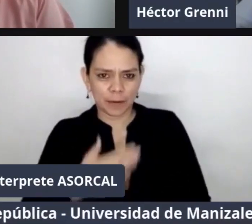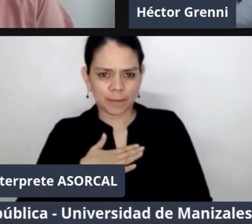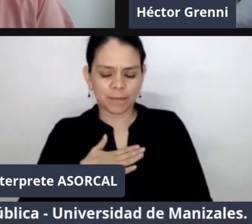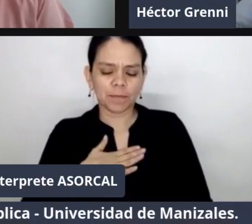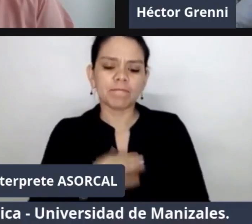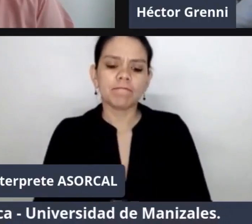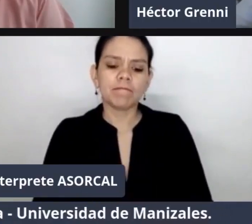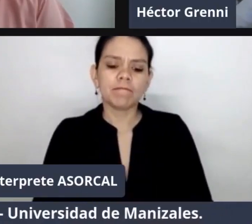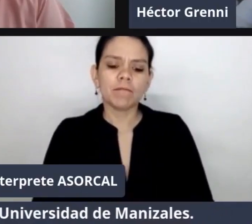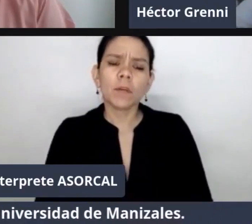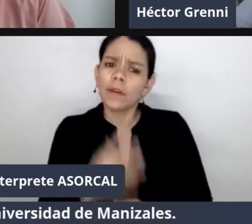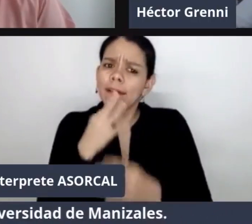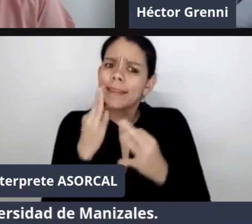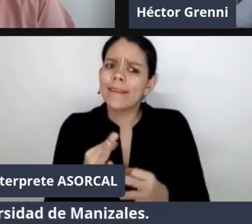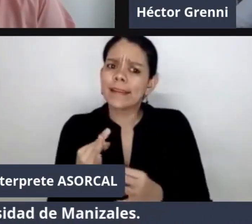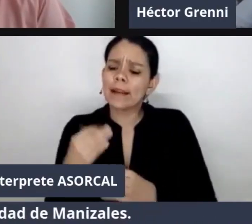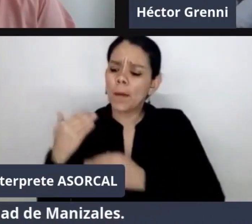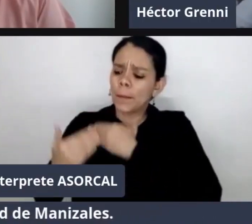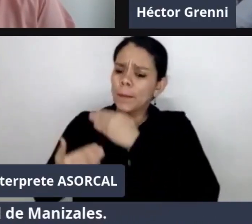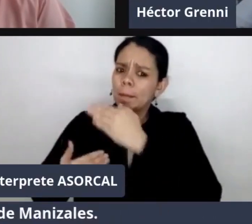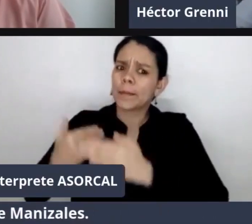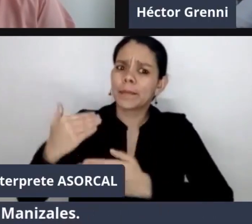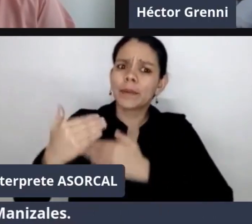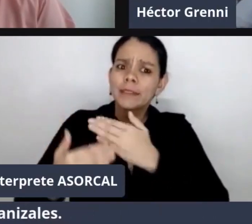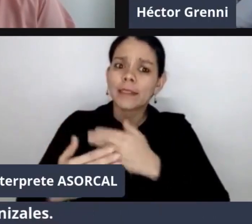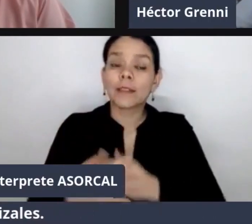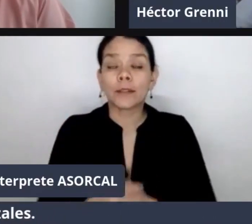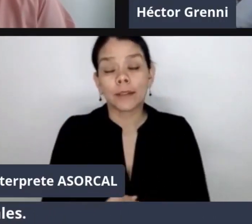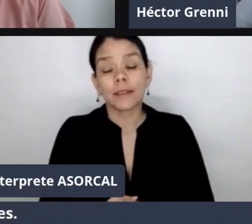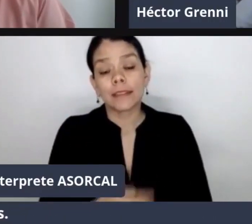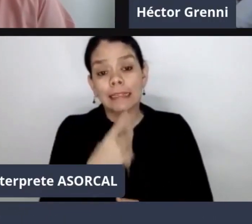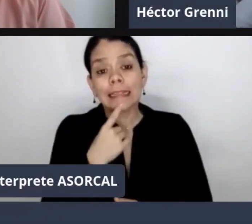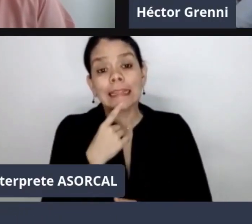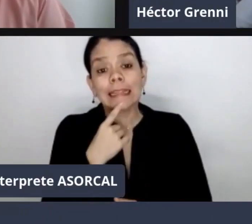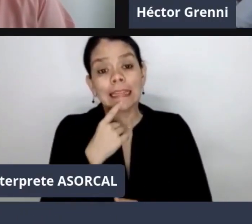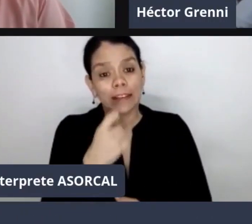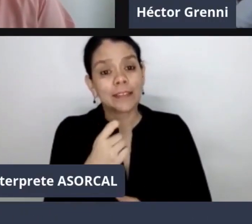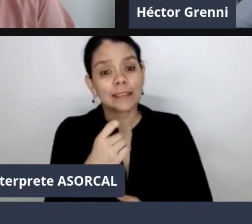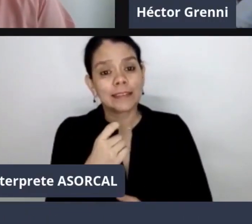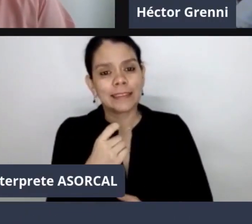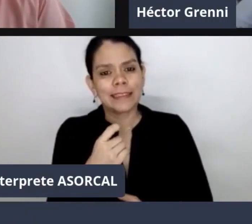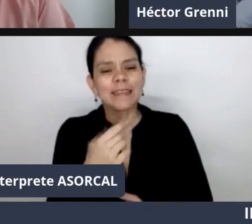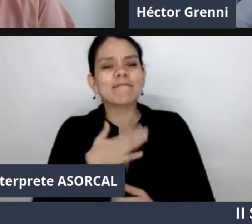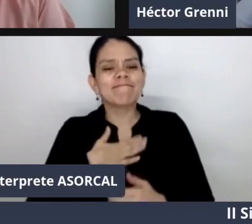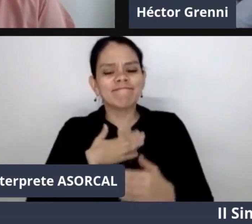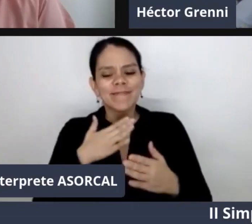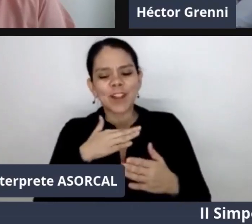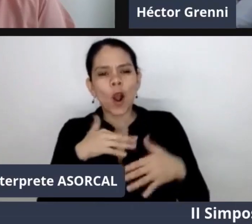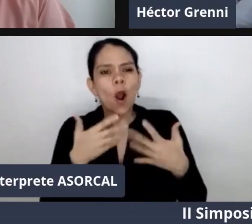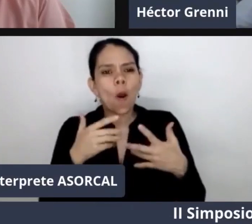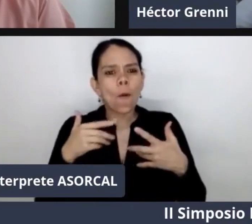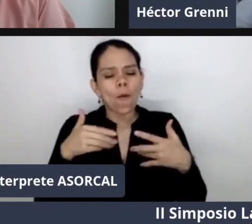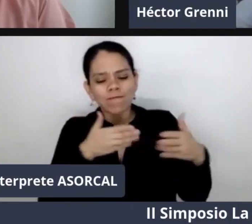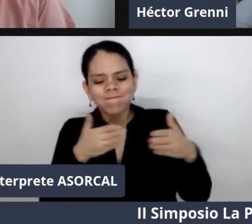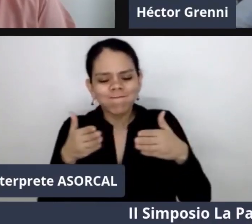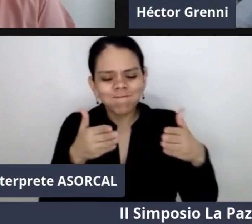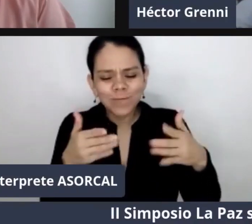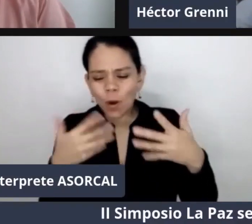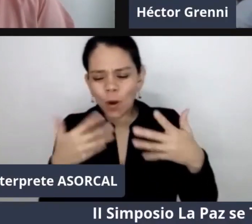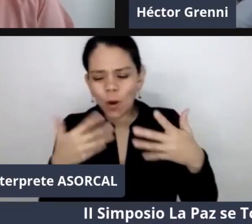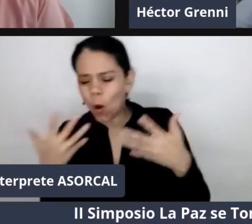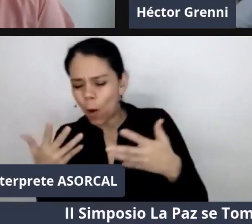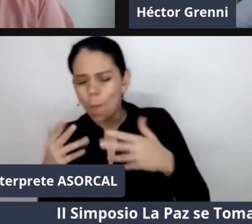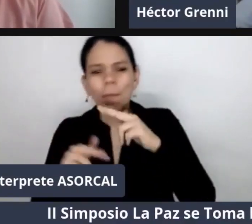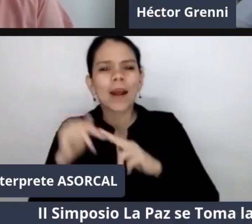la paz. De hecho, así se llama esta presentación. En su intento por construir un país posible. Si le damos la palabra